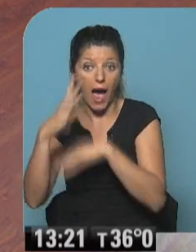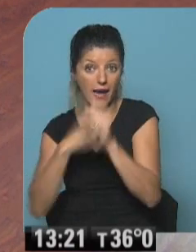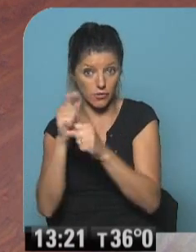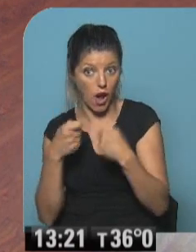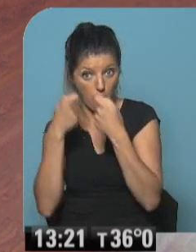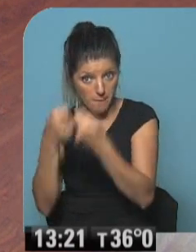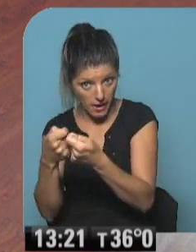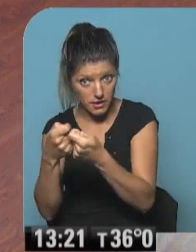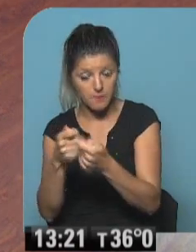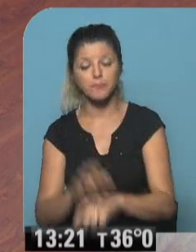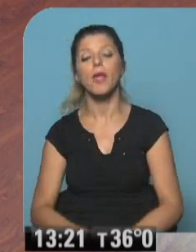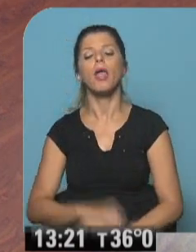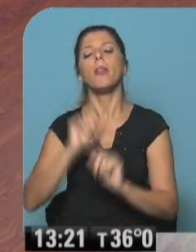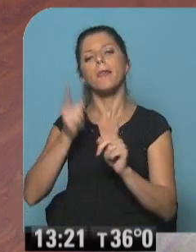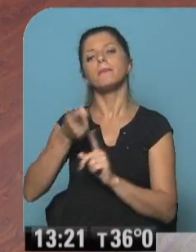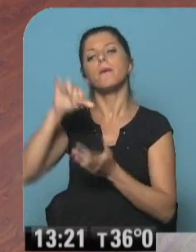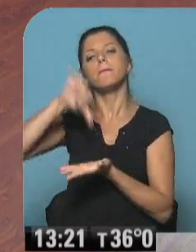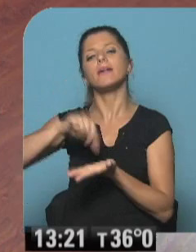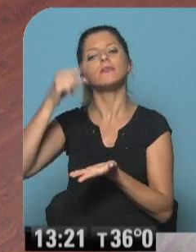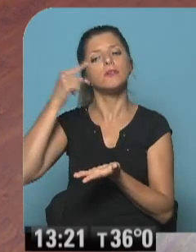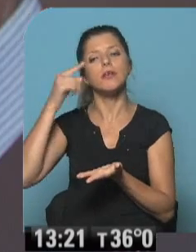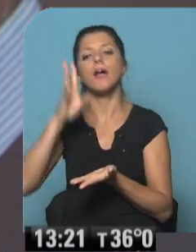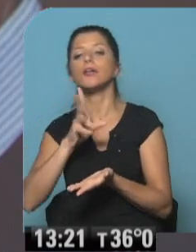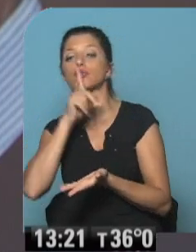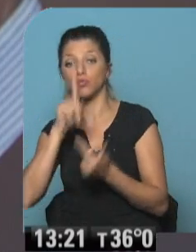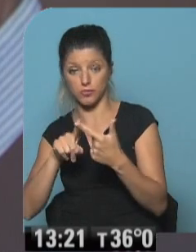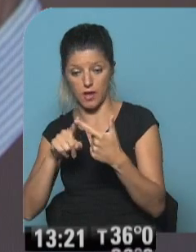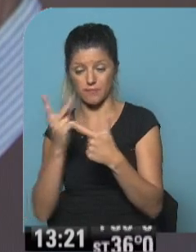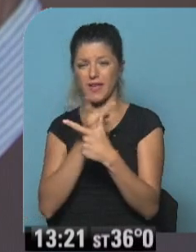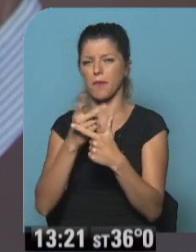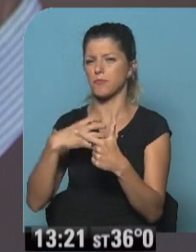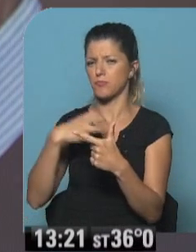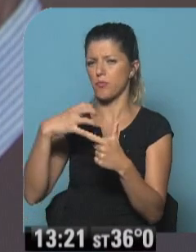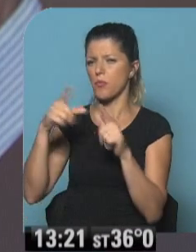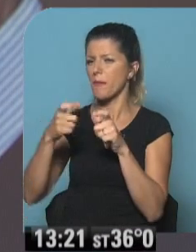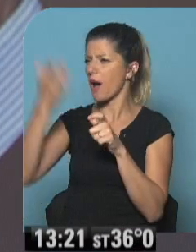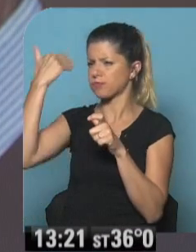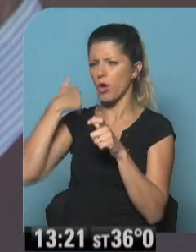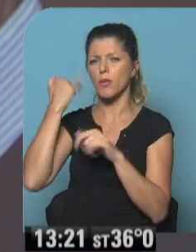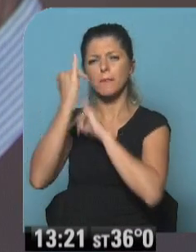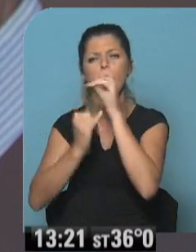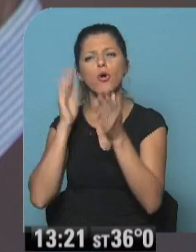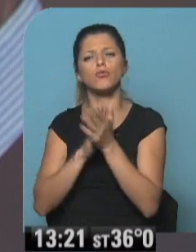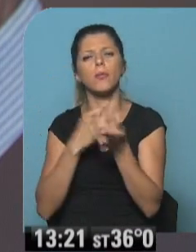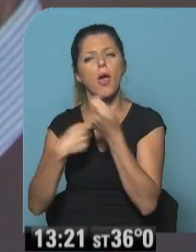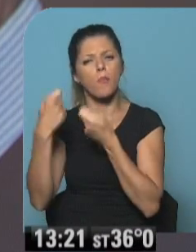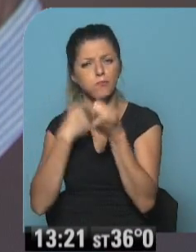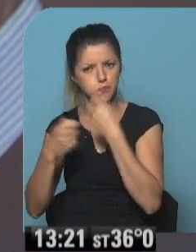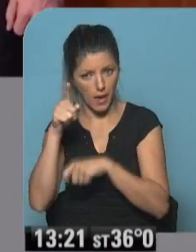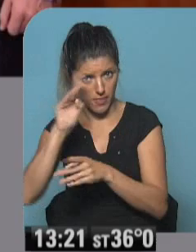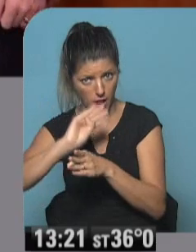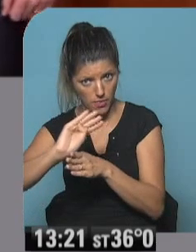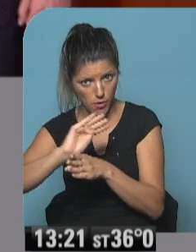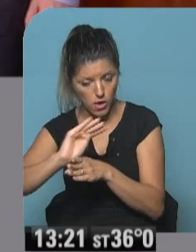Rusia. Cuando hablábamos hace 2 o 3 programas atrás del proceso de renegociación de la deuda externa que estaba encarando el gobierno de Maduro, vimos